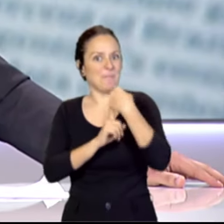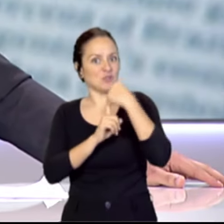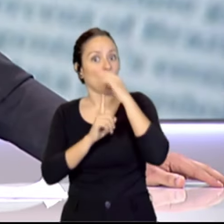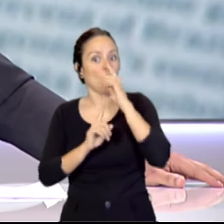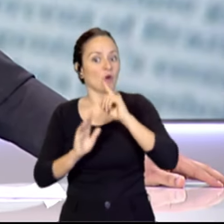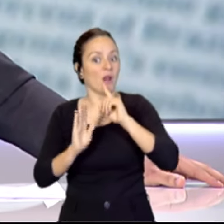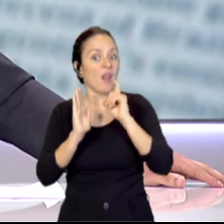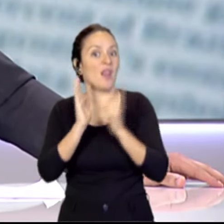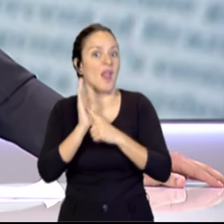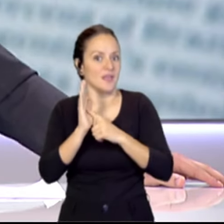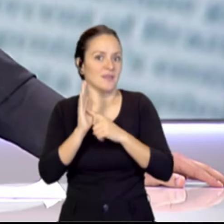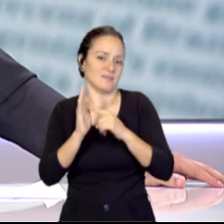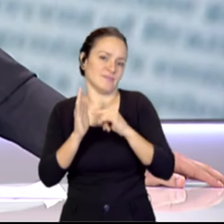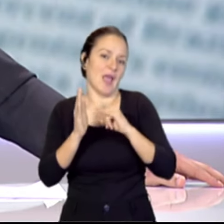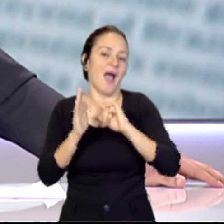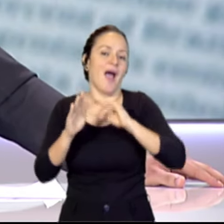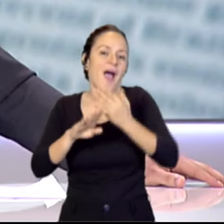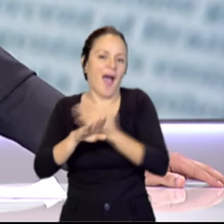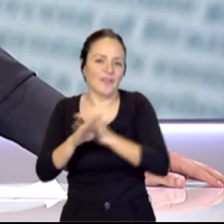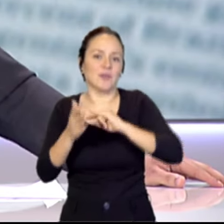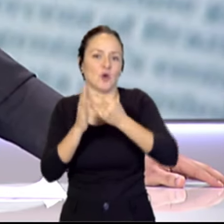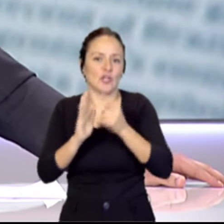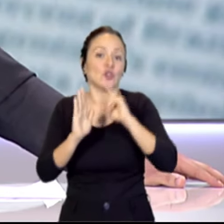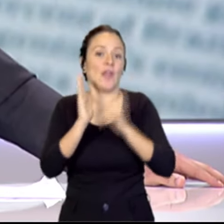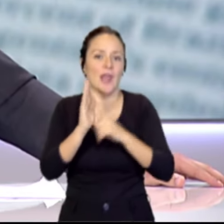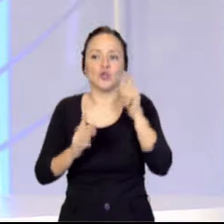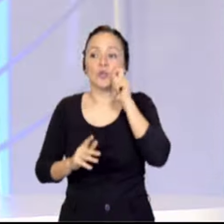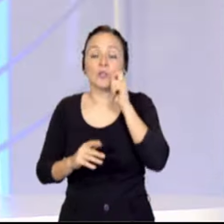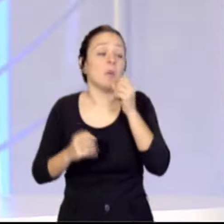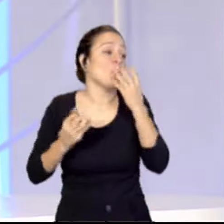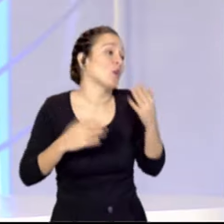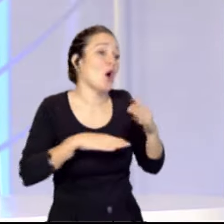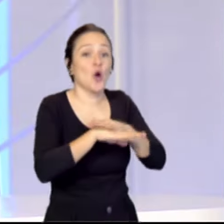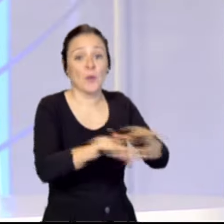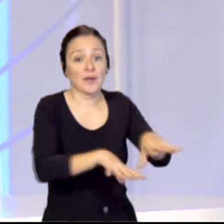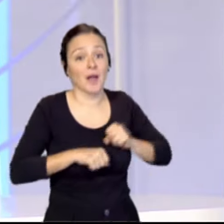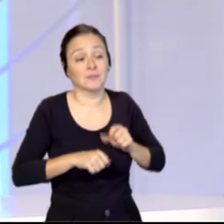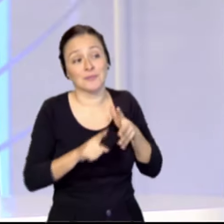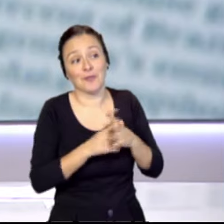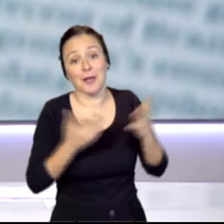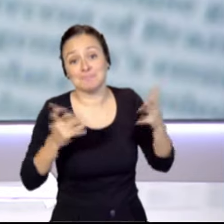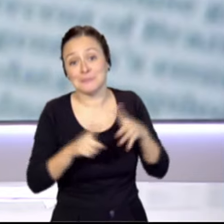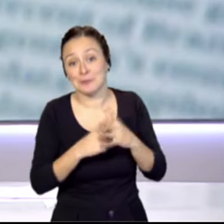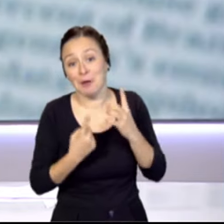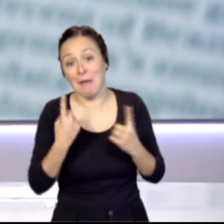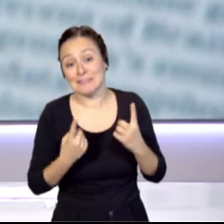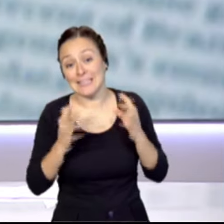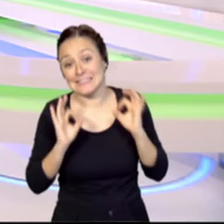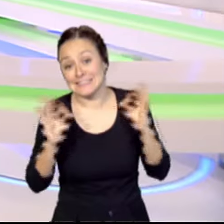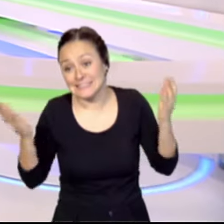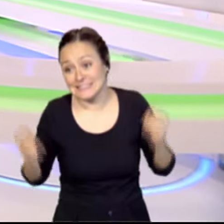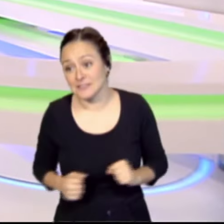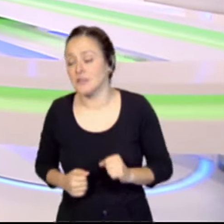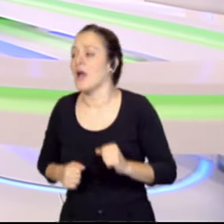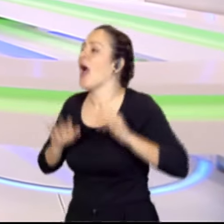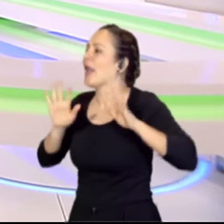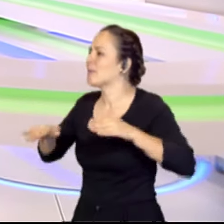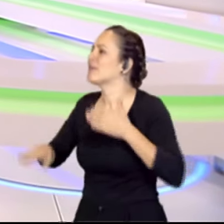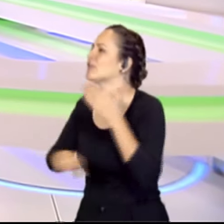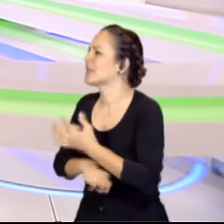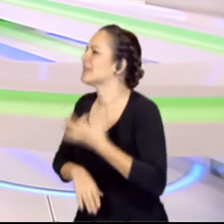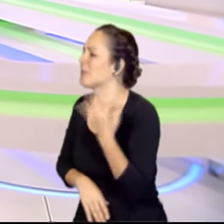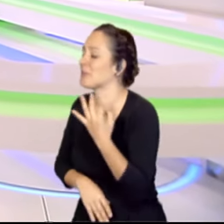turística Pero bueno reconocía que esas presiones Pues de vez en cuando gobernar supen pasar malos ratos Bueno pues como decía hay que ir a la manifestación a